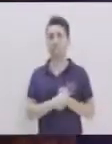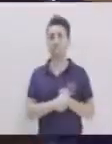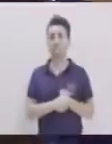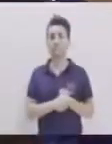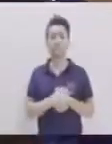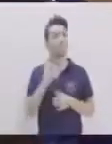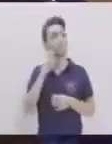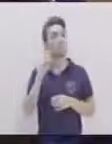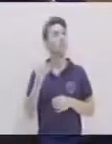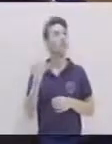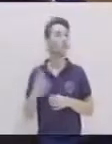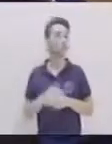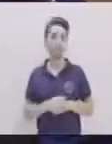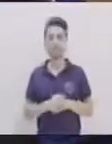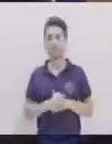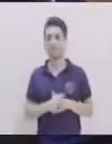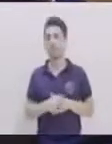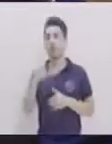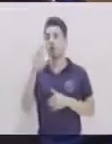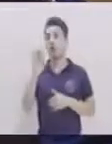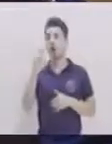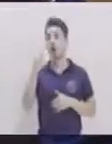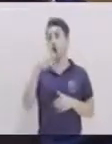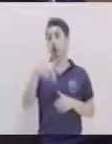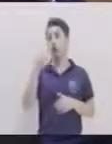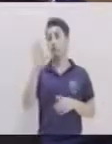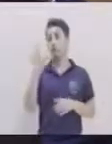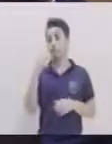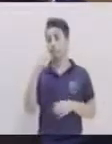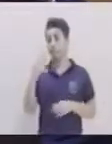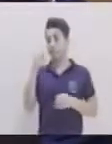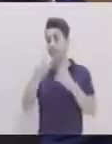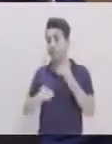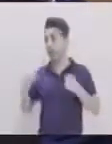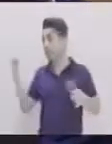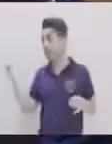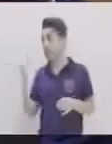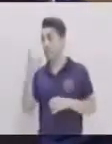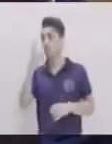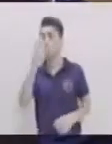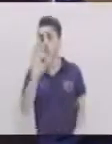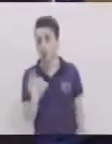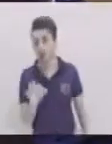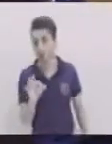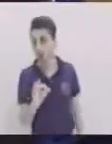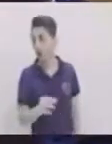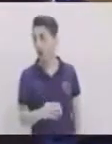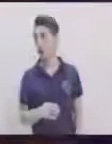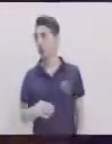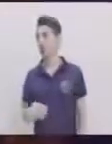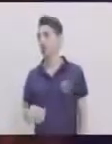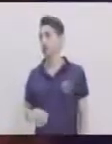excelente. ¿Por qué riman? Rolando termina con la sílaba do.